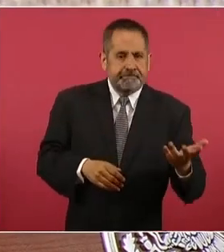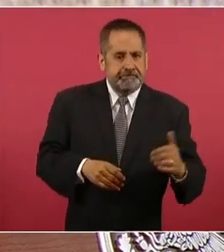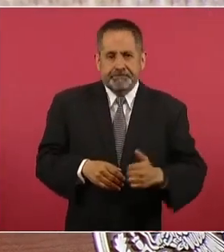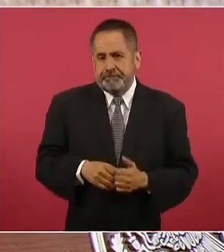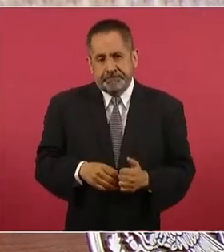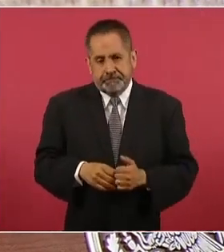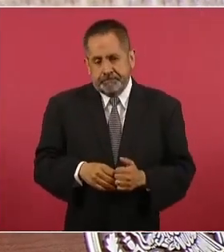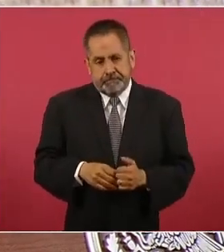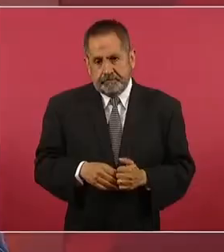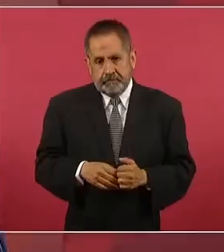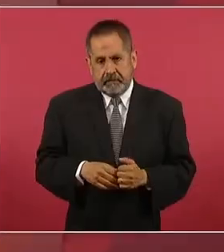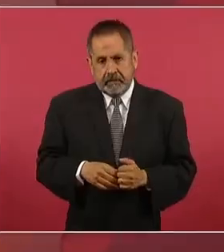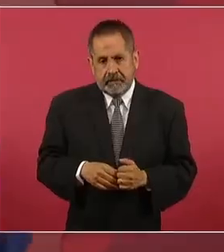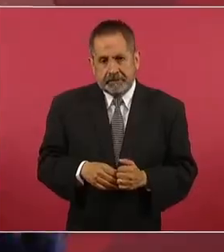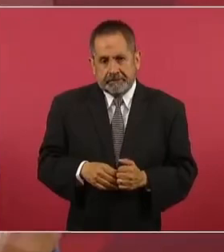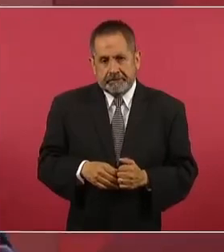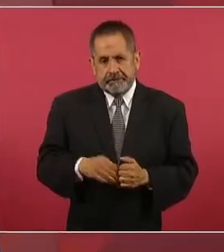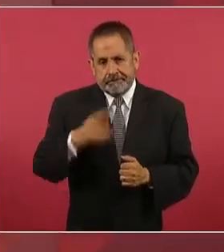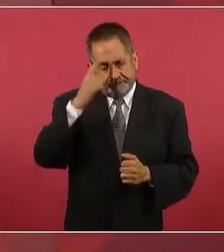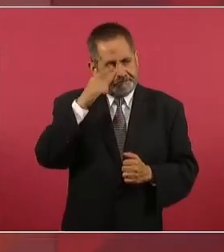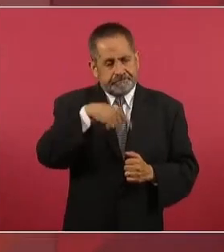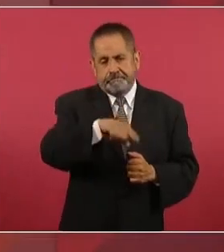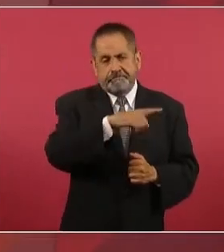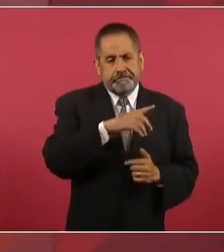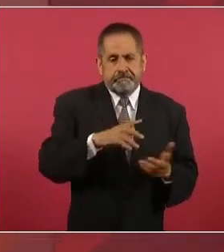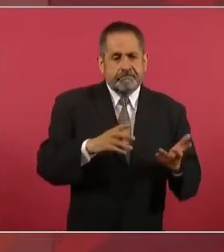para hacer